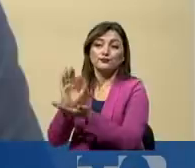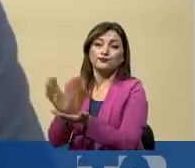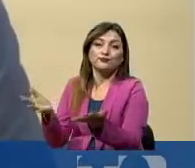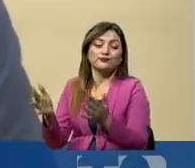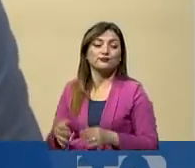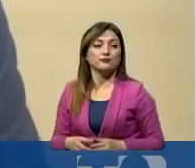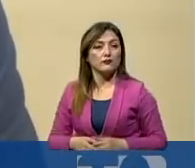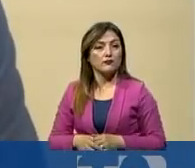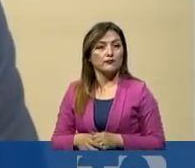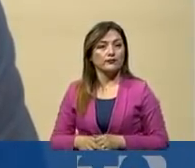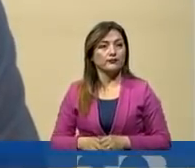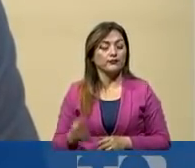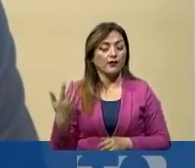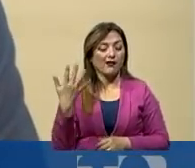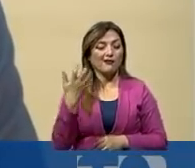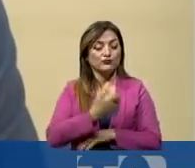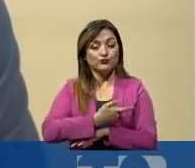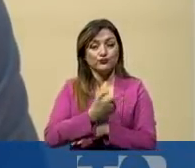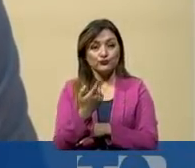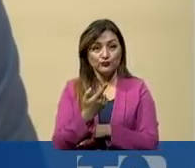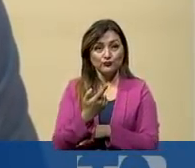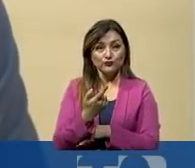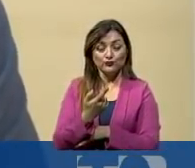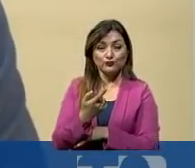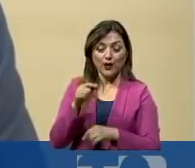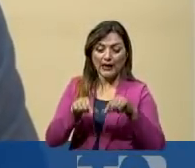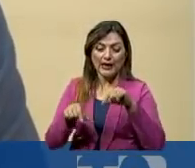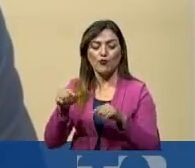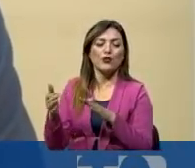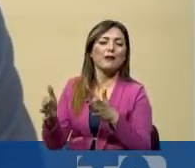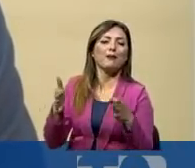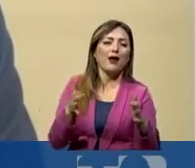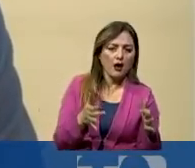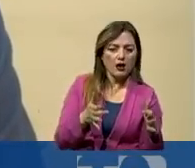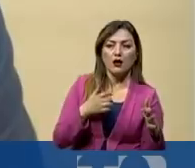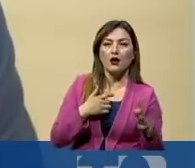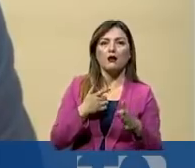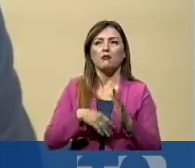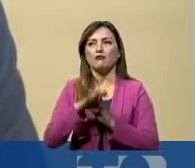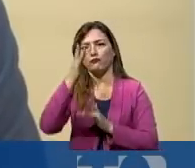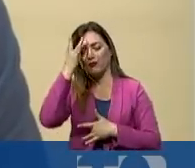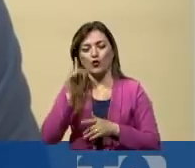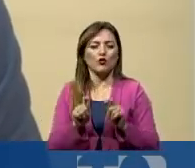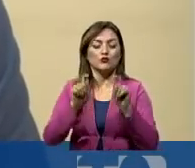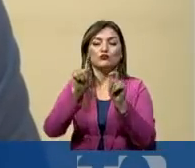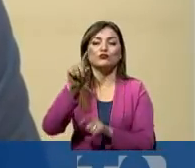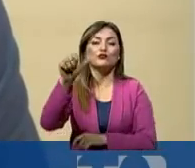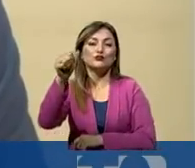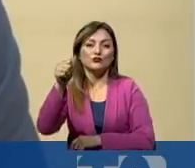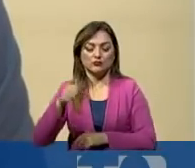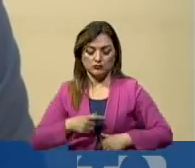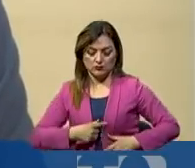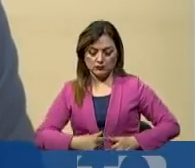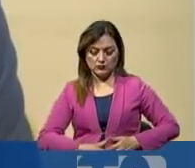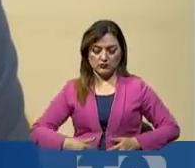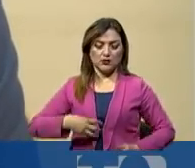salud. Hace 15 días hemos entregado quimioterapias a más de 110 pacientes con cáncer de colon,